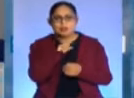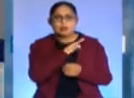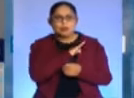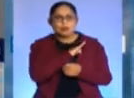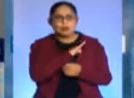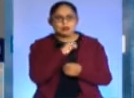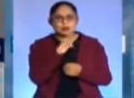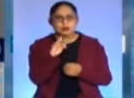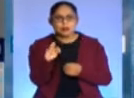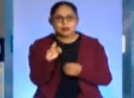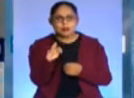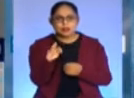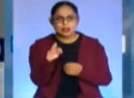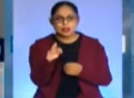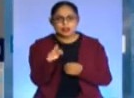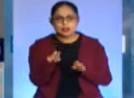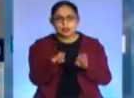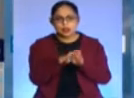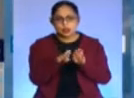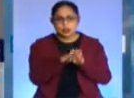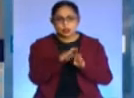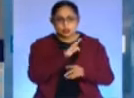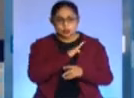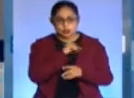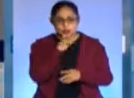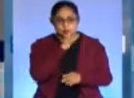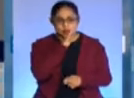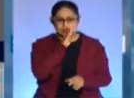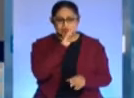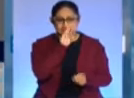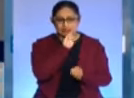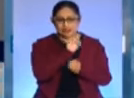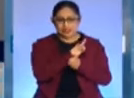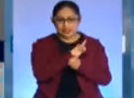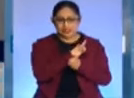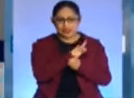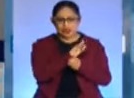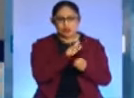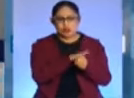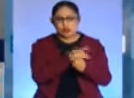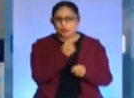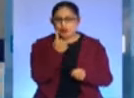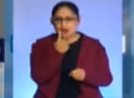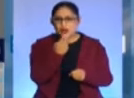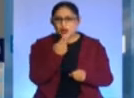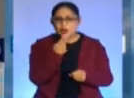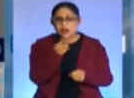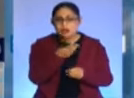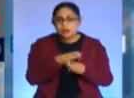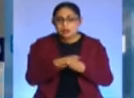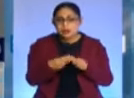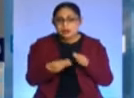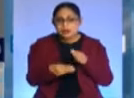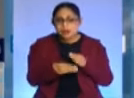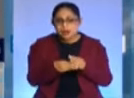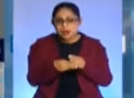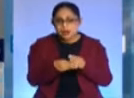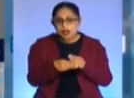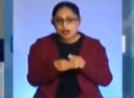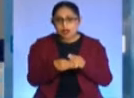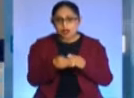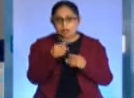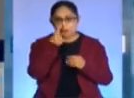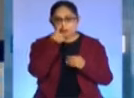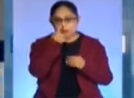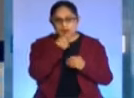de precisamente de poder defender el por qué se tienen que utilizar estos materiales, cuáles son compatibles, qué es lo